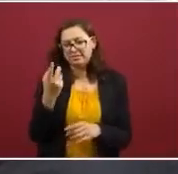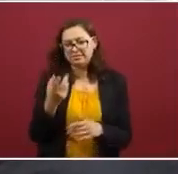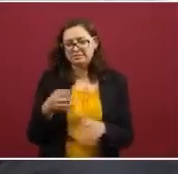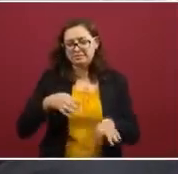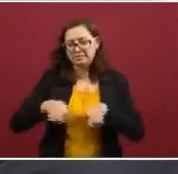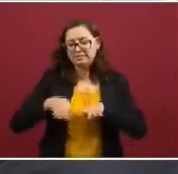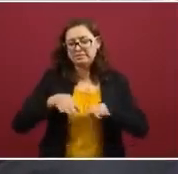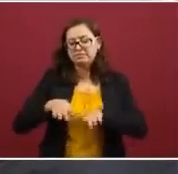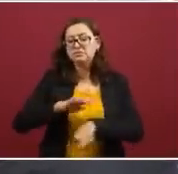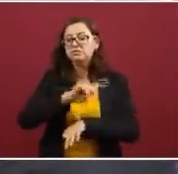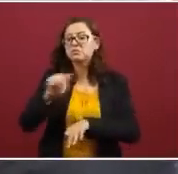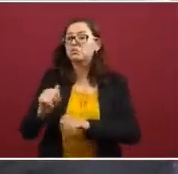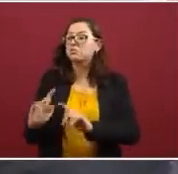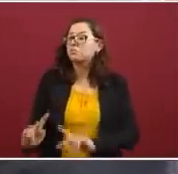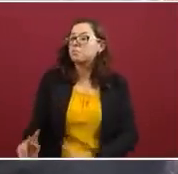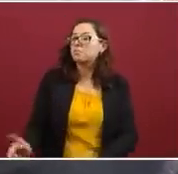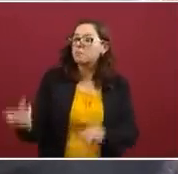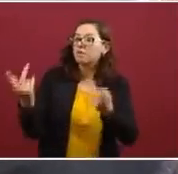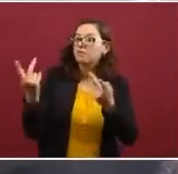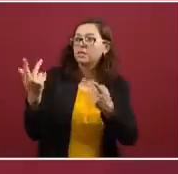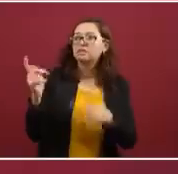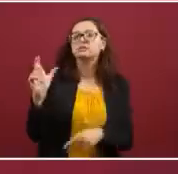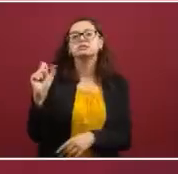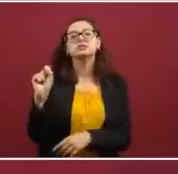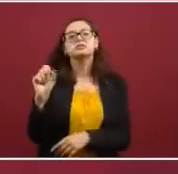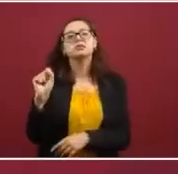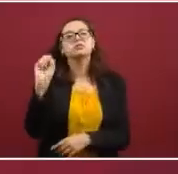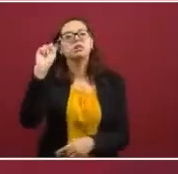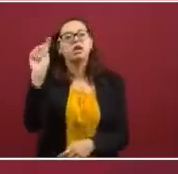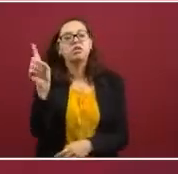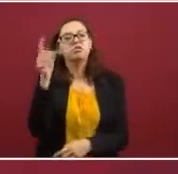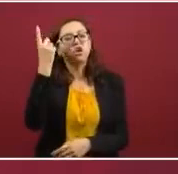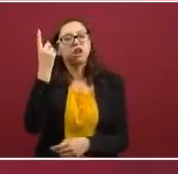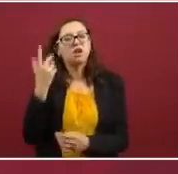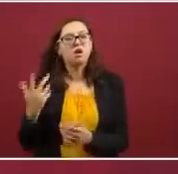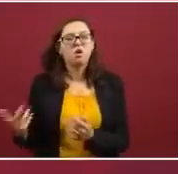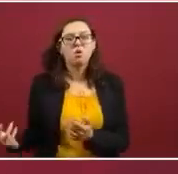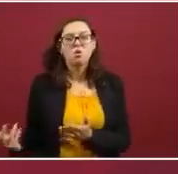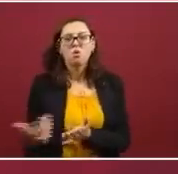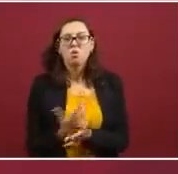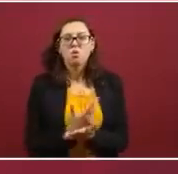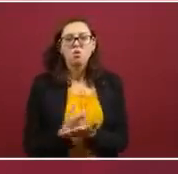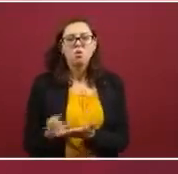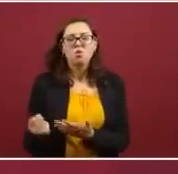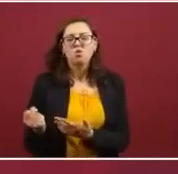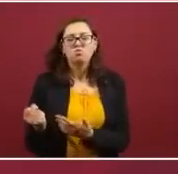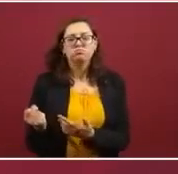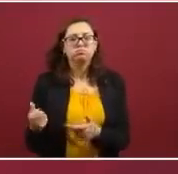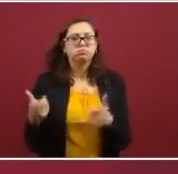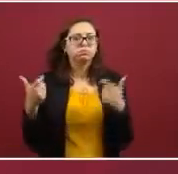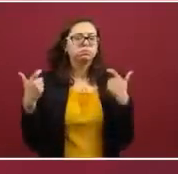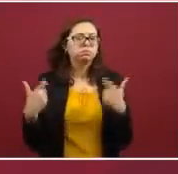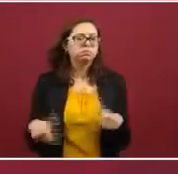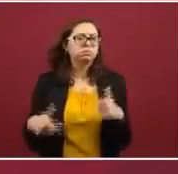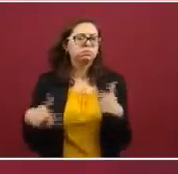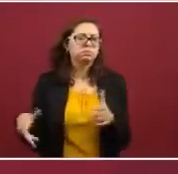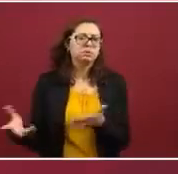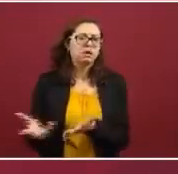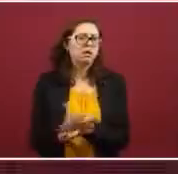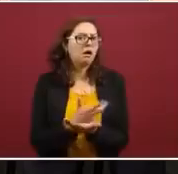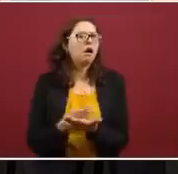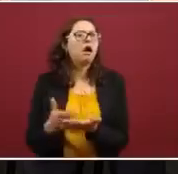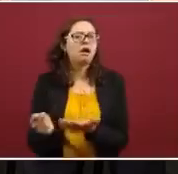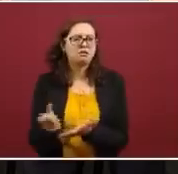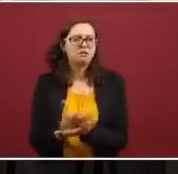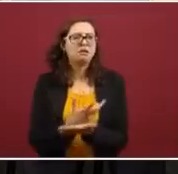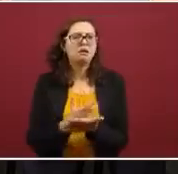hay ningún negocio con tanta ganancia.